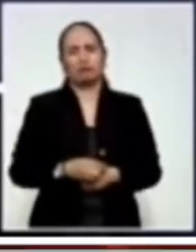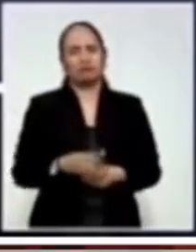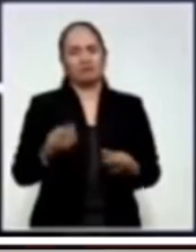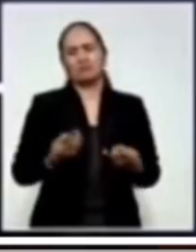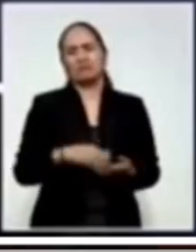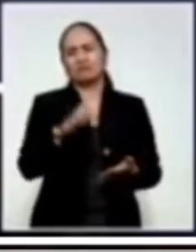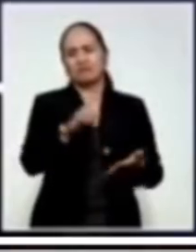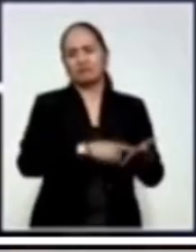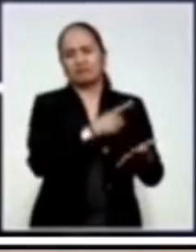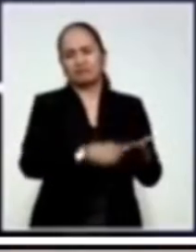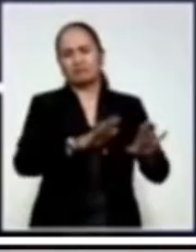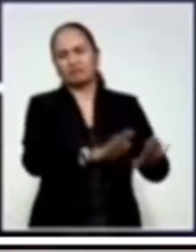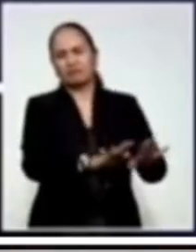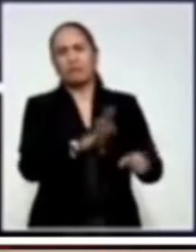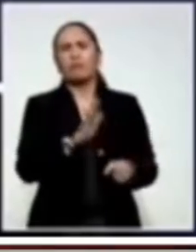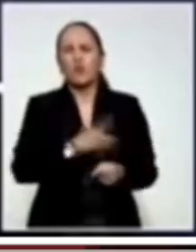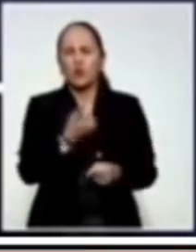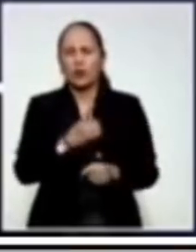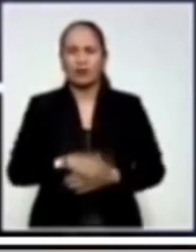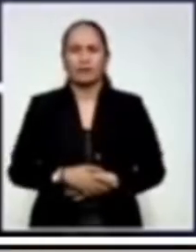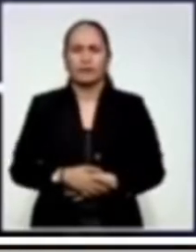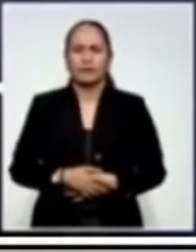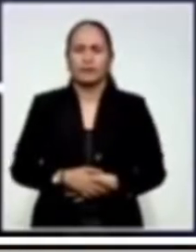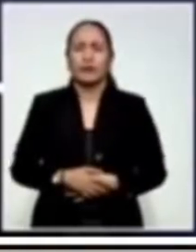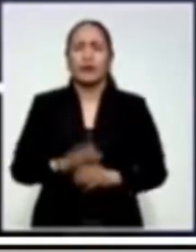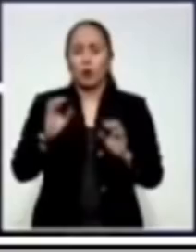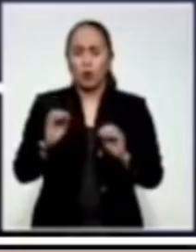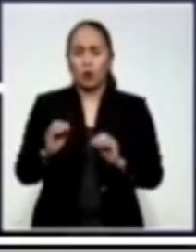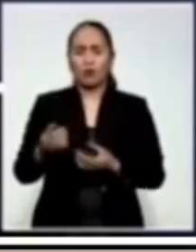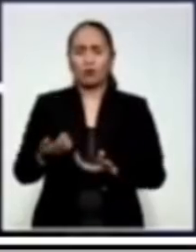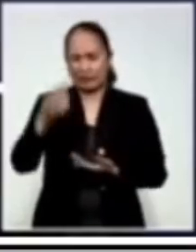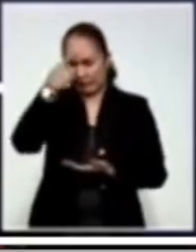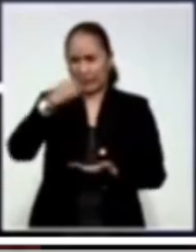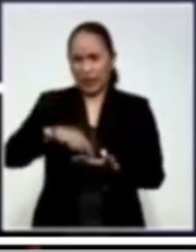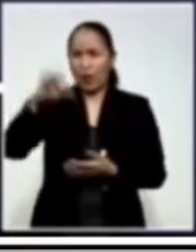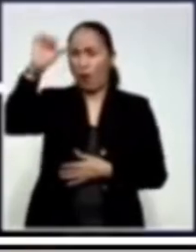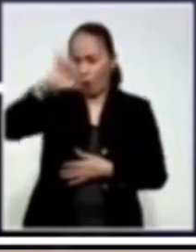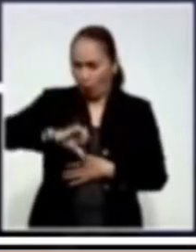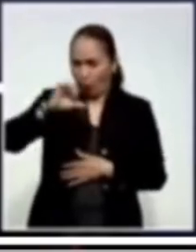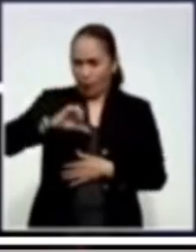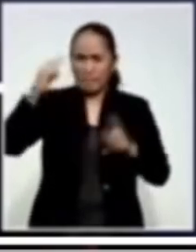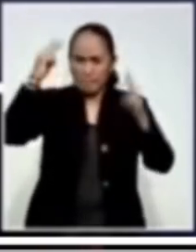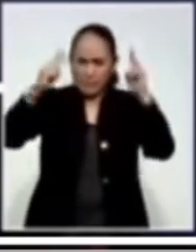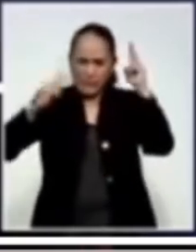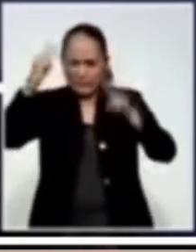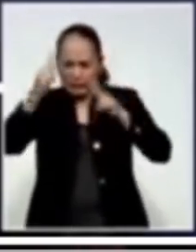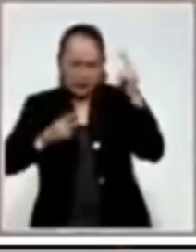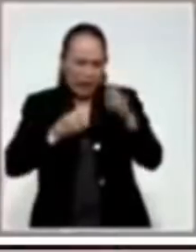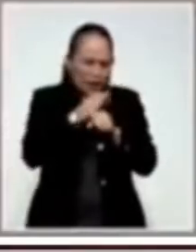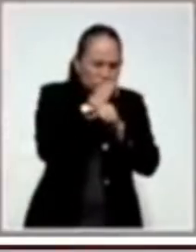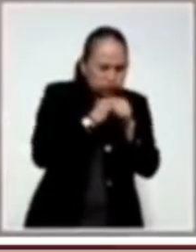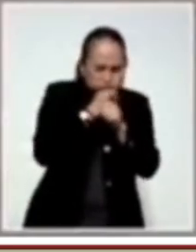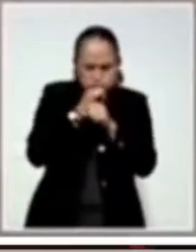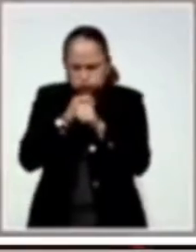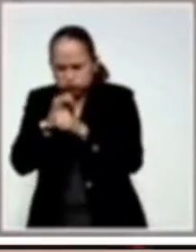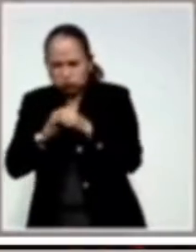secretario? Y solo si nos puede confirmar que entiendo que hoy se inició una visita de inspección judicial. Sobre el